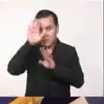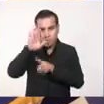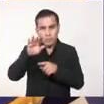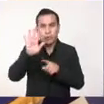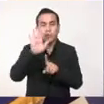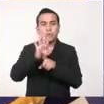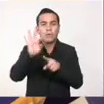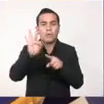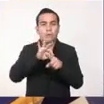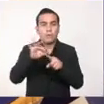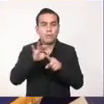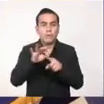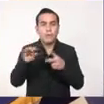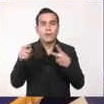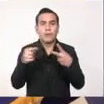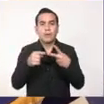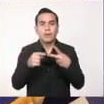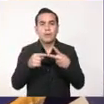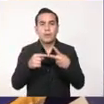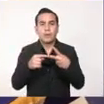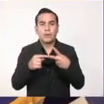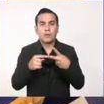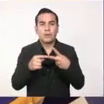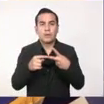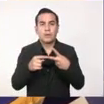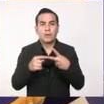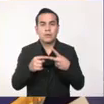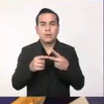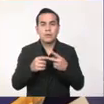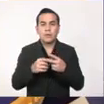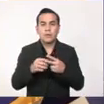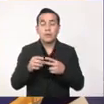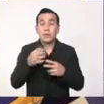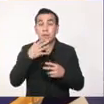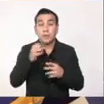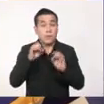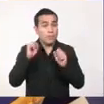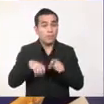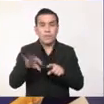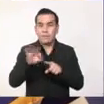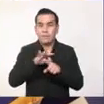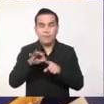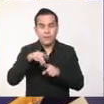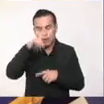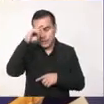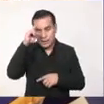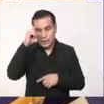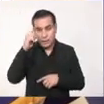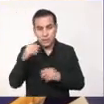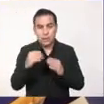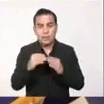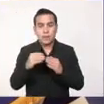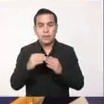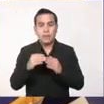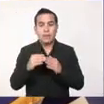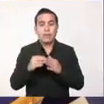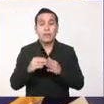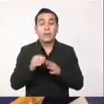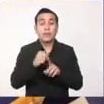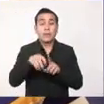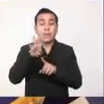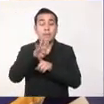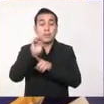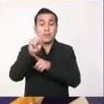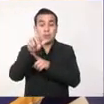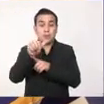que le corresponden y por la manifiesta incompetencia en el ejercicio de las funciones, además de la sentencia de la Sala de lo Constitucional, donde dice que no puede tener